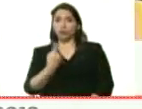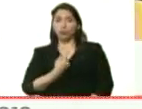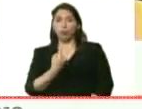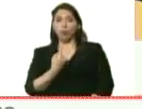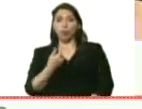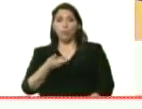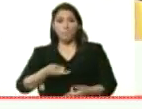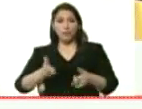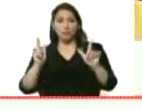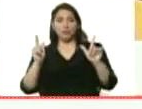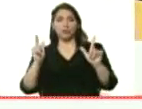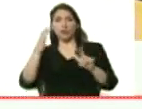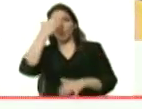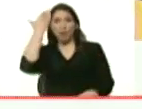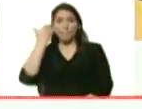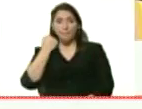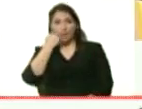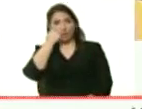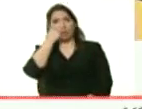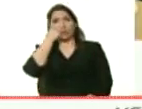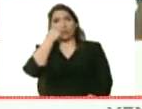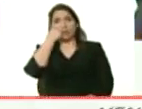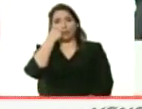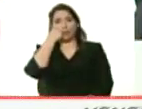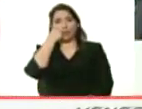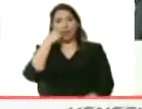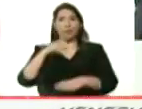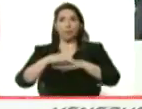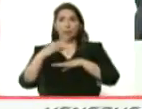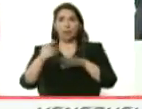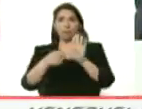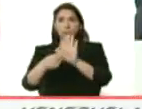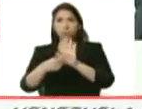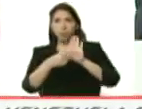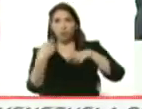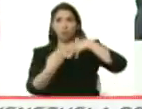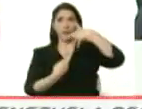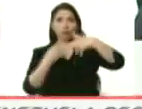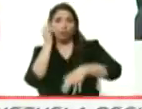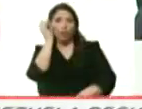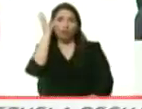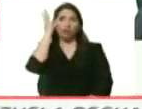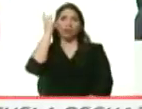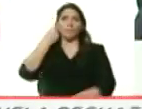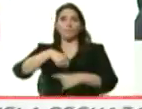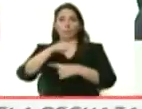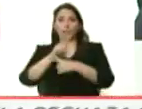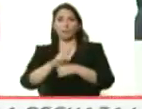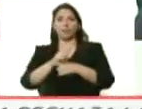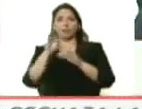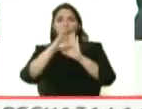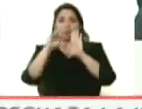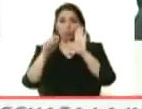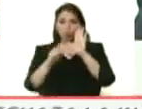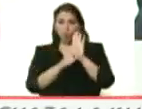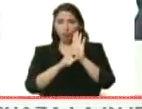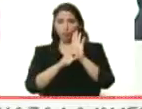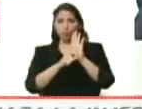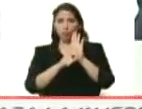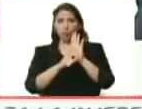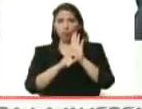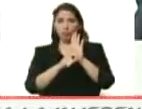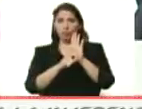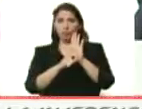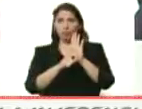precursor dejar plasmada parte de su revolucionaria idea en la primogénita Constitución hispanoamericana, la